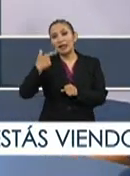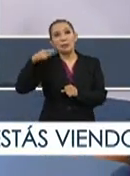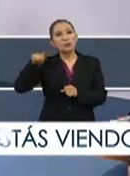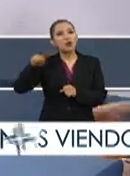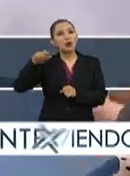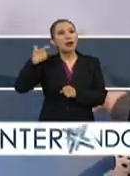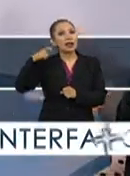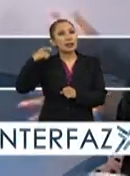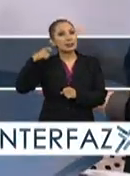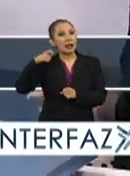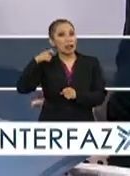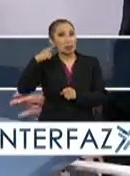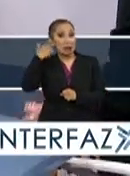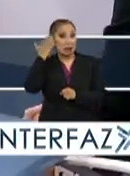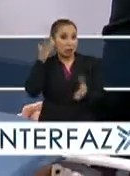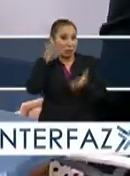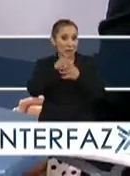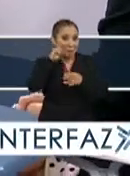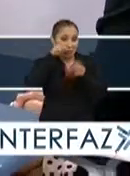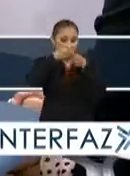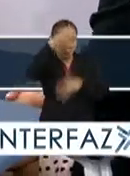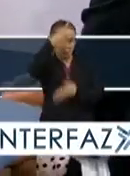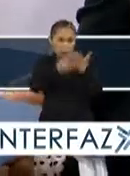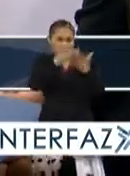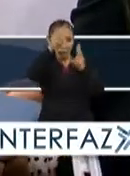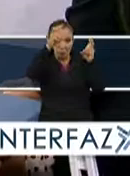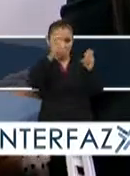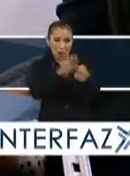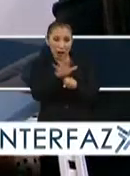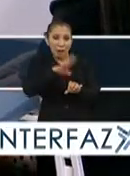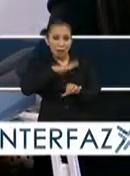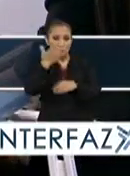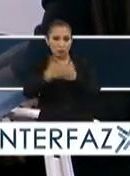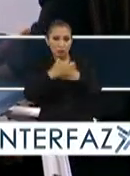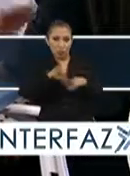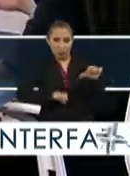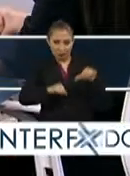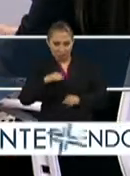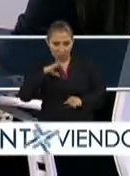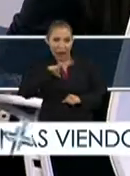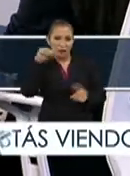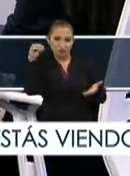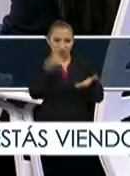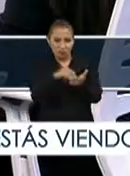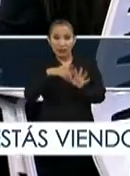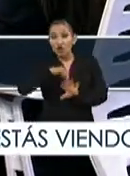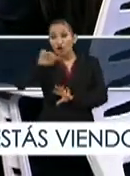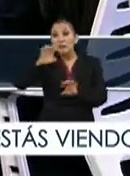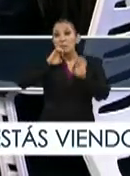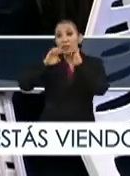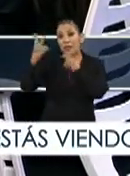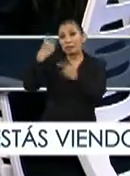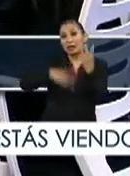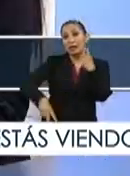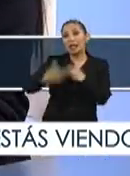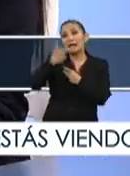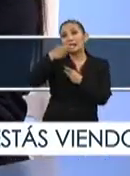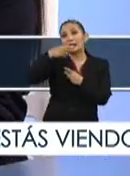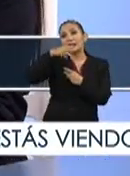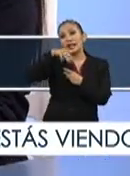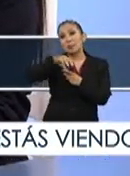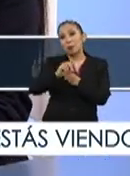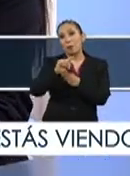festival.org/Querétaro. Lo digo para que quien quiera ir viendo el programa. Pero bueno, tenemos también grandes periodistas. Este año viene Alma Guillermo